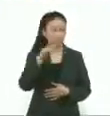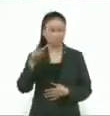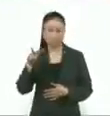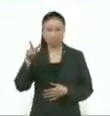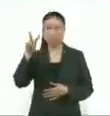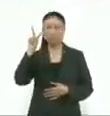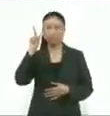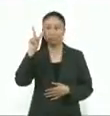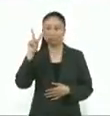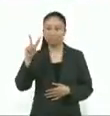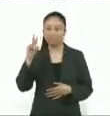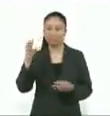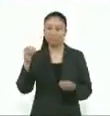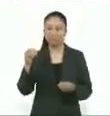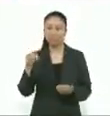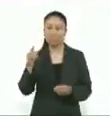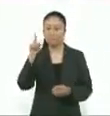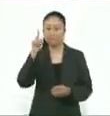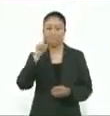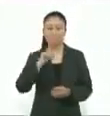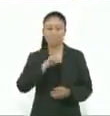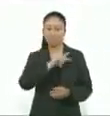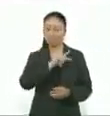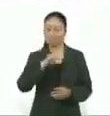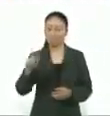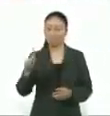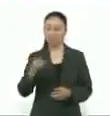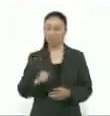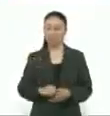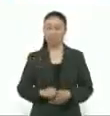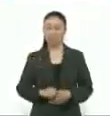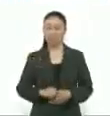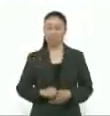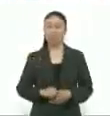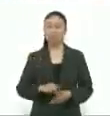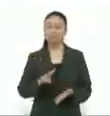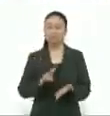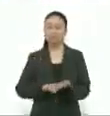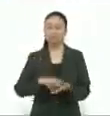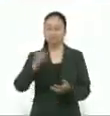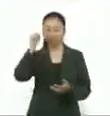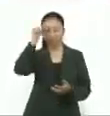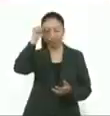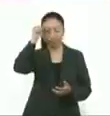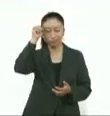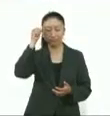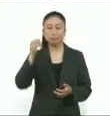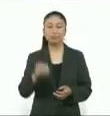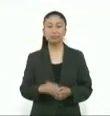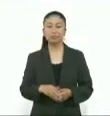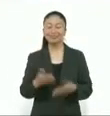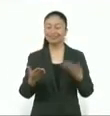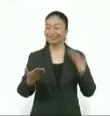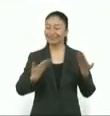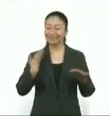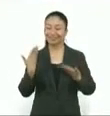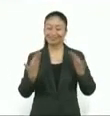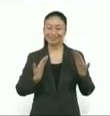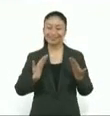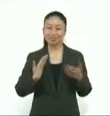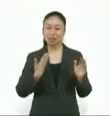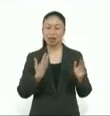capaces, valiosas como todas, con verdadera vocación de servicio, comprometidas, alegres. De